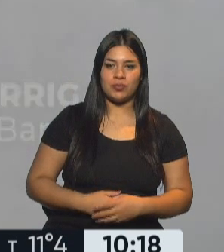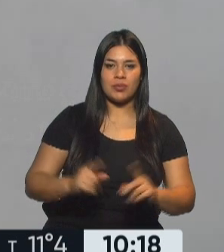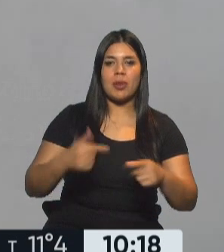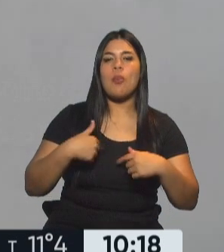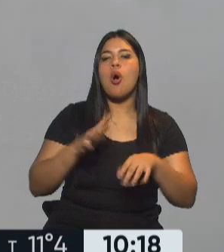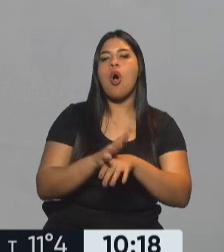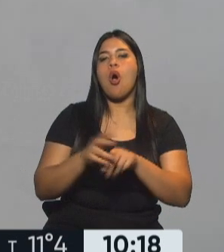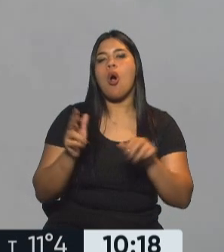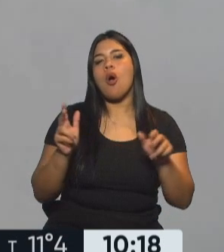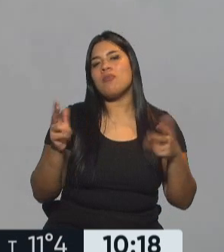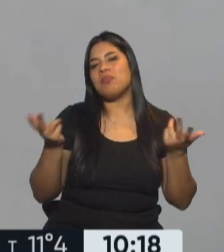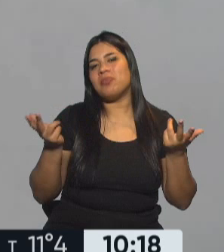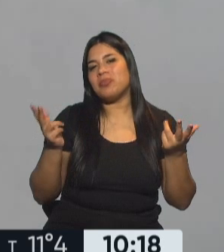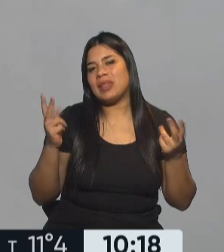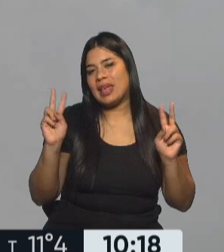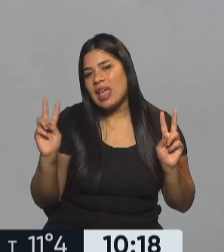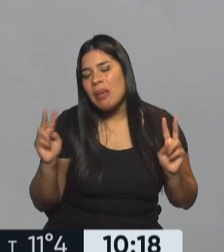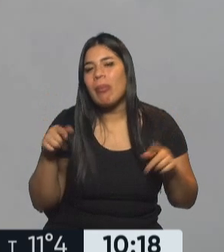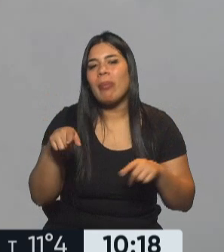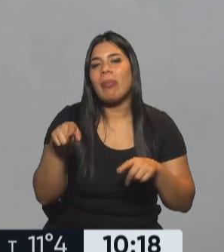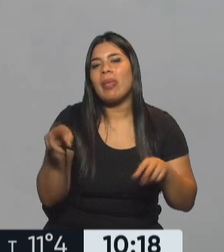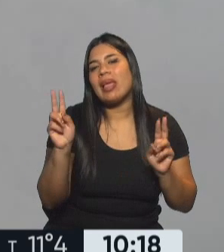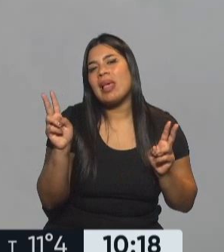Le gustaba mucho la música,